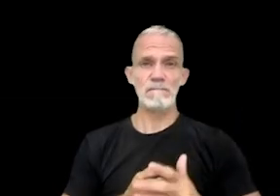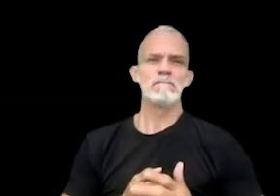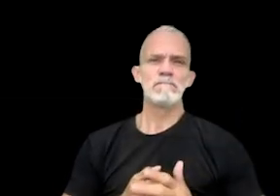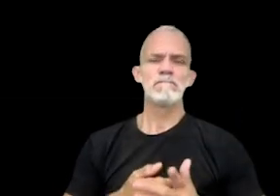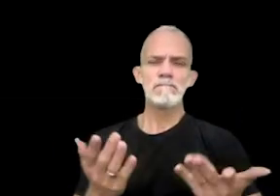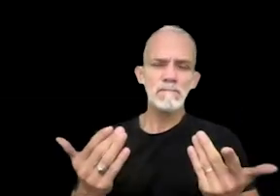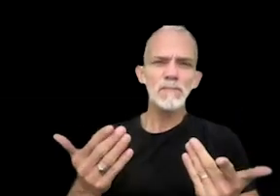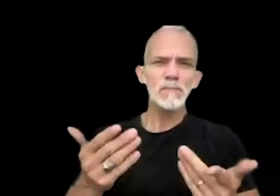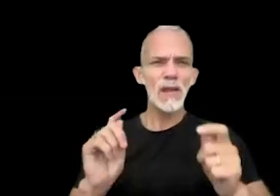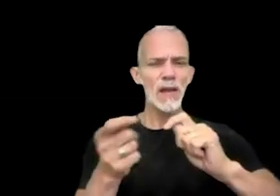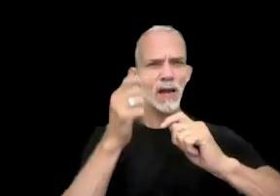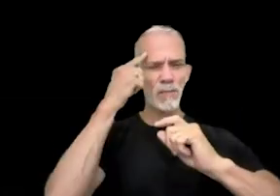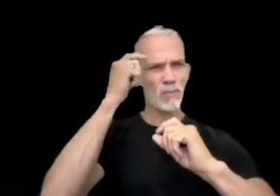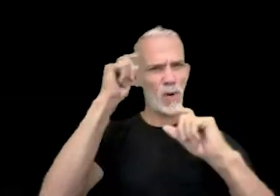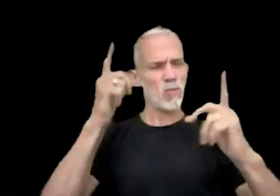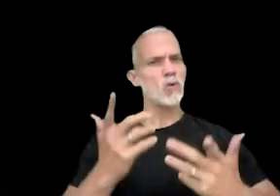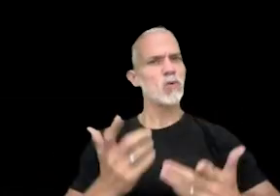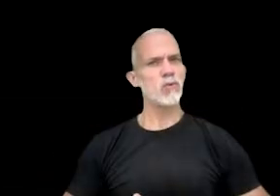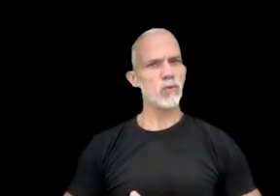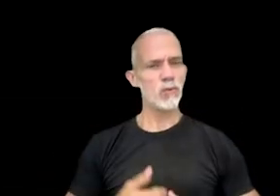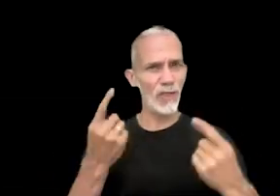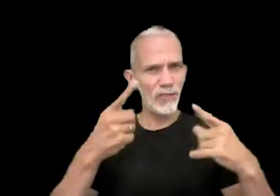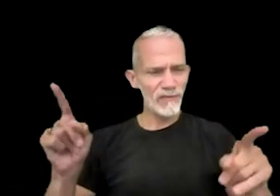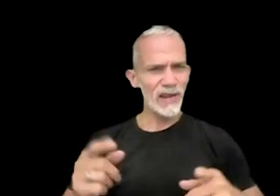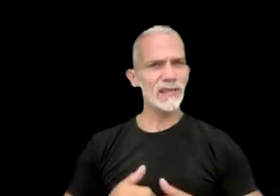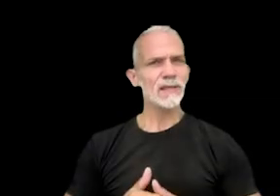Dígame, les cambió un poco la cabeza el tema este, ¿no?